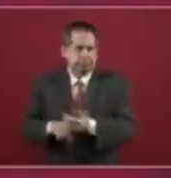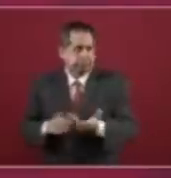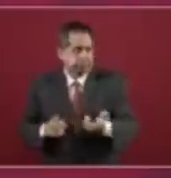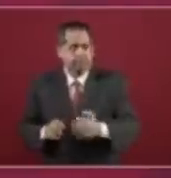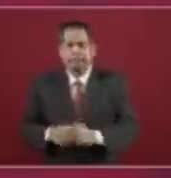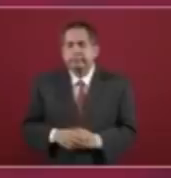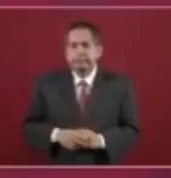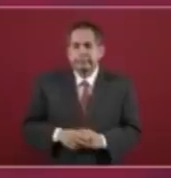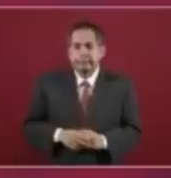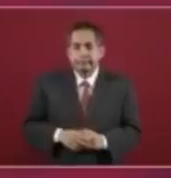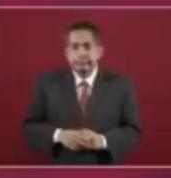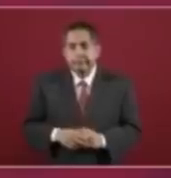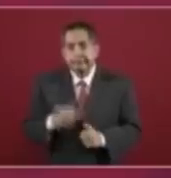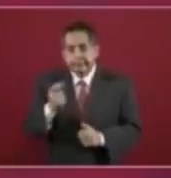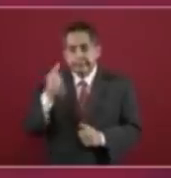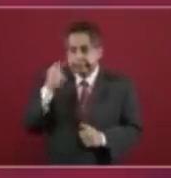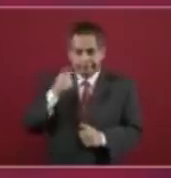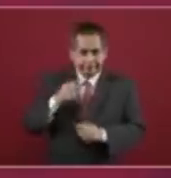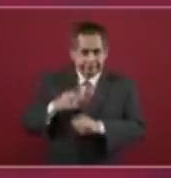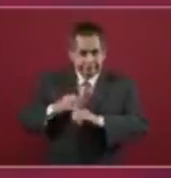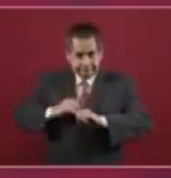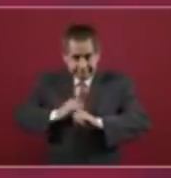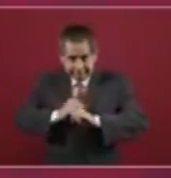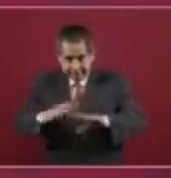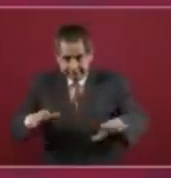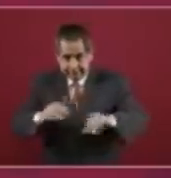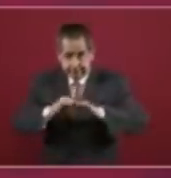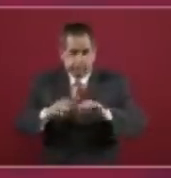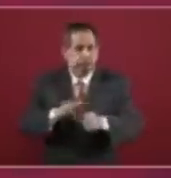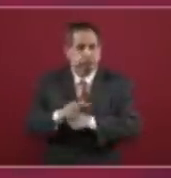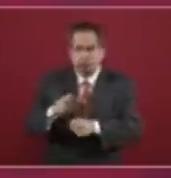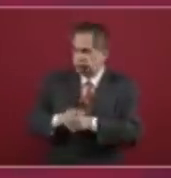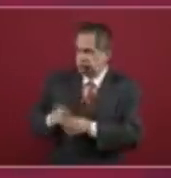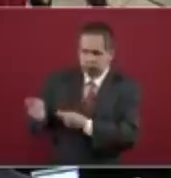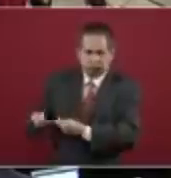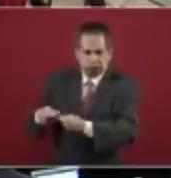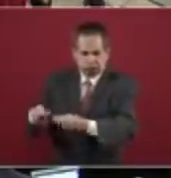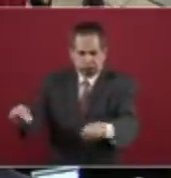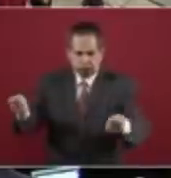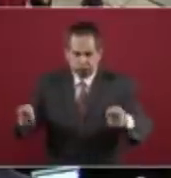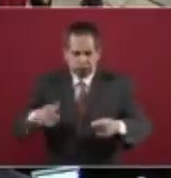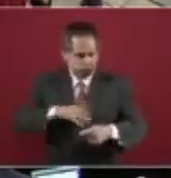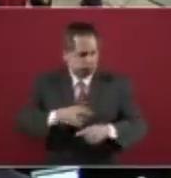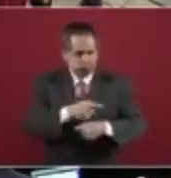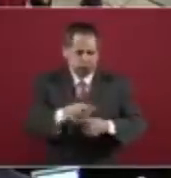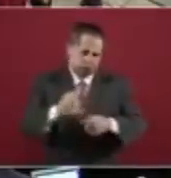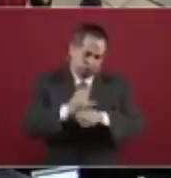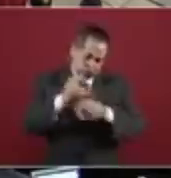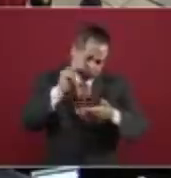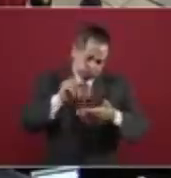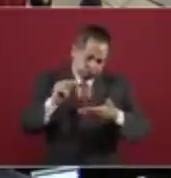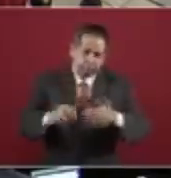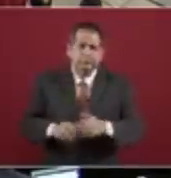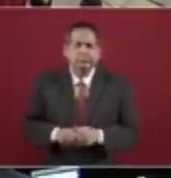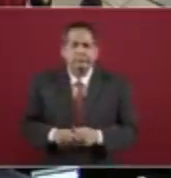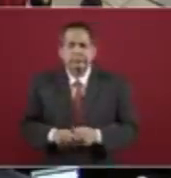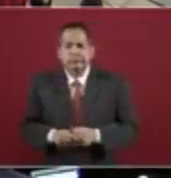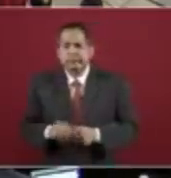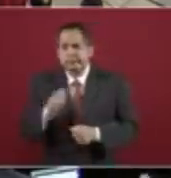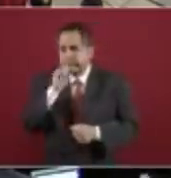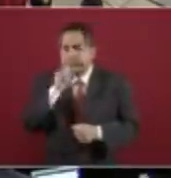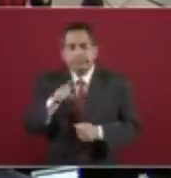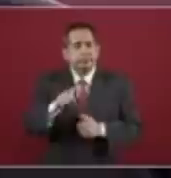Entonces, toda la información que se requiera está disponible. Lo mismo para el